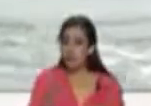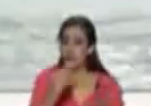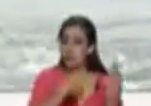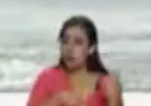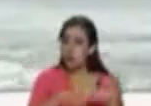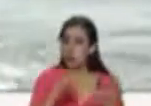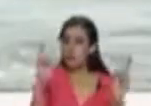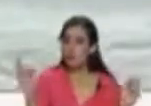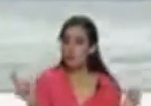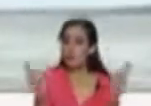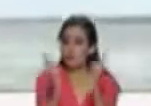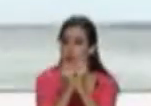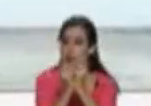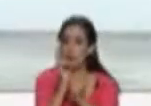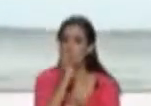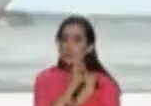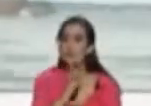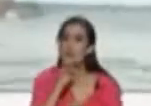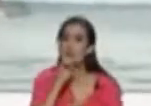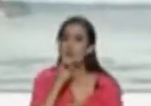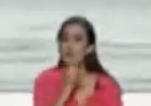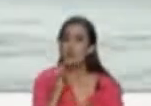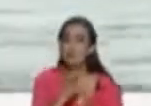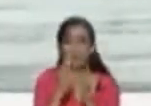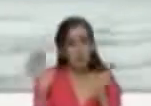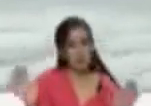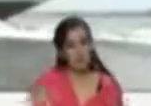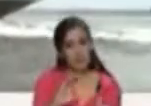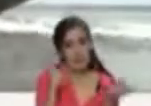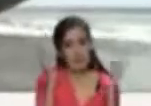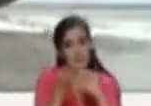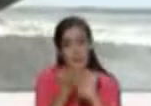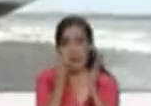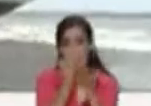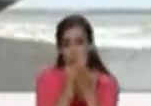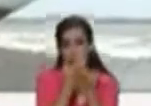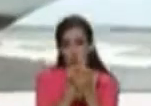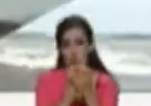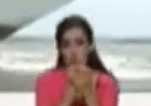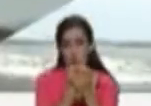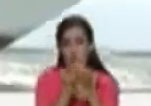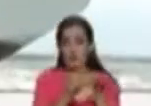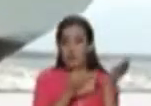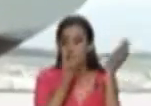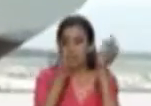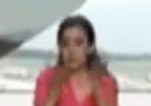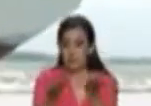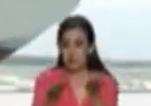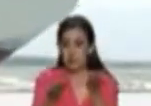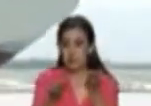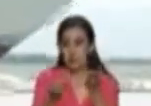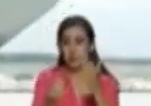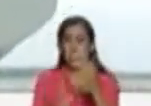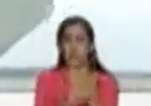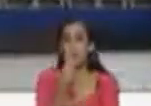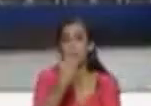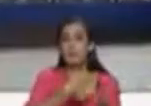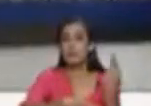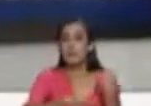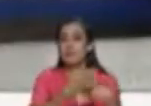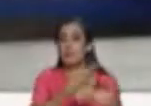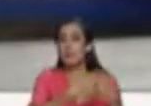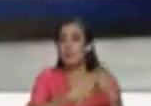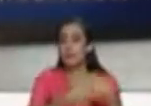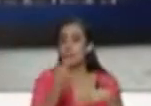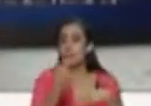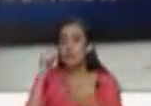el principal socio comercial dinamizará la economía, brindando competitividad a los productos ecuatorianos en